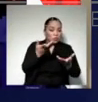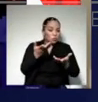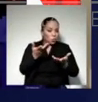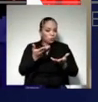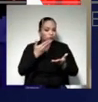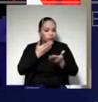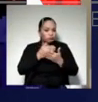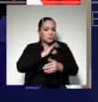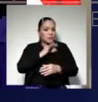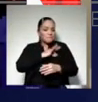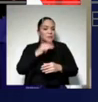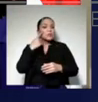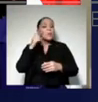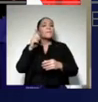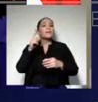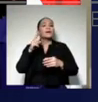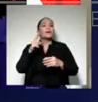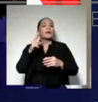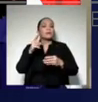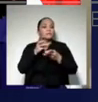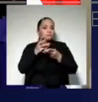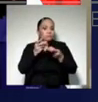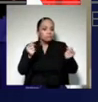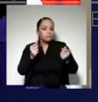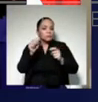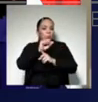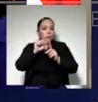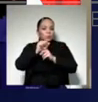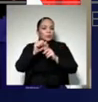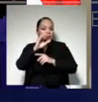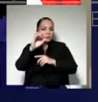llamado a atender, que es pues los...